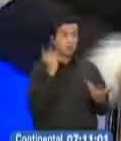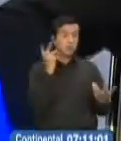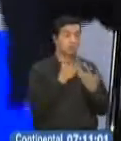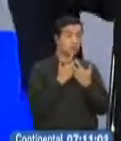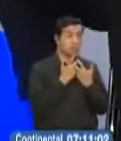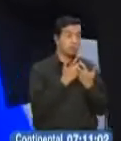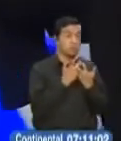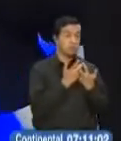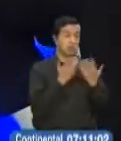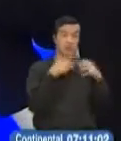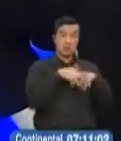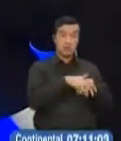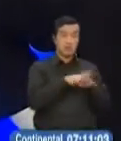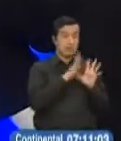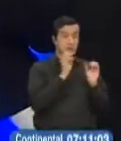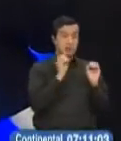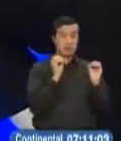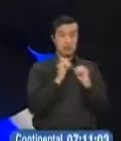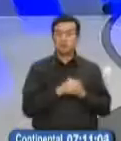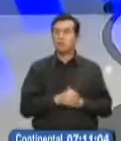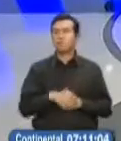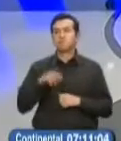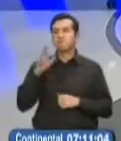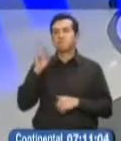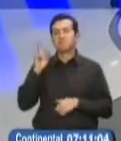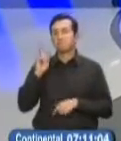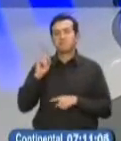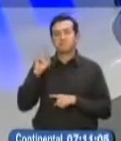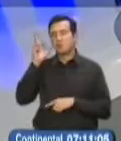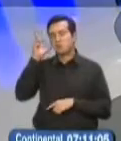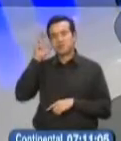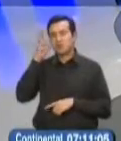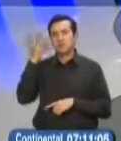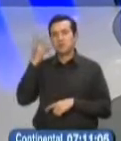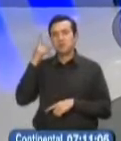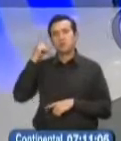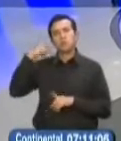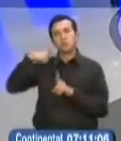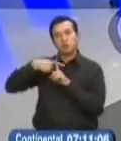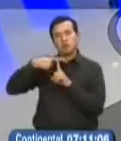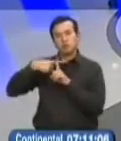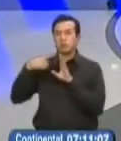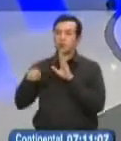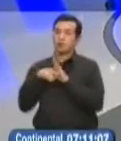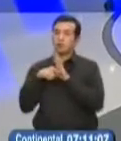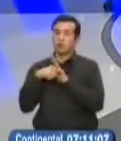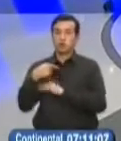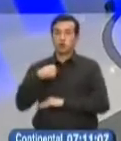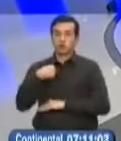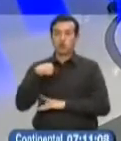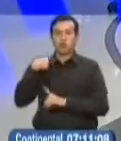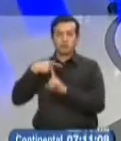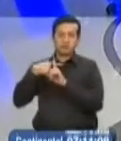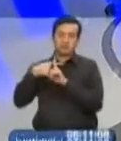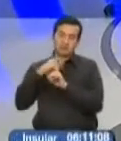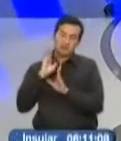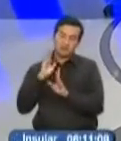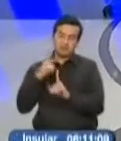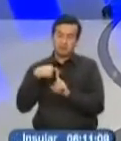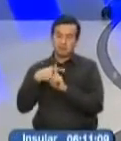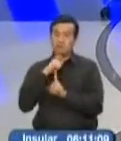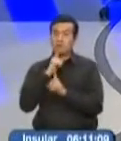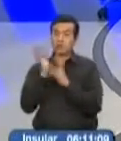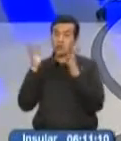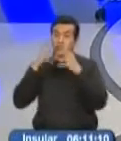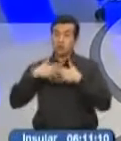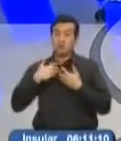frente a esta crisis global? Yo creo que no. Precisamente podemos ser optimistas o pesimistas. Yo me voy por el lado optimista. La crisis tiene